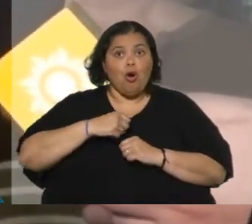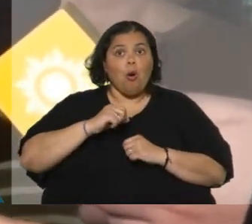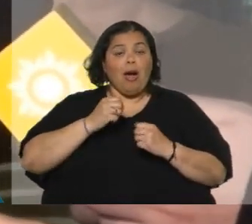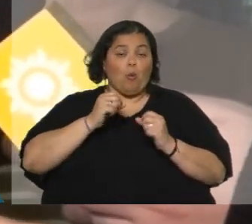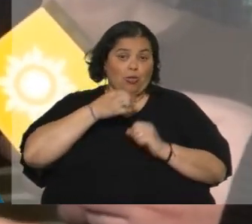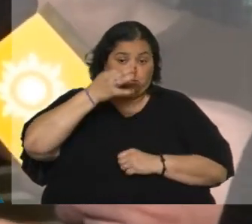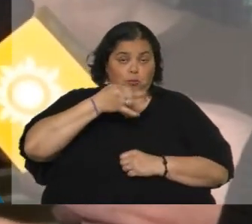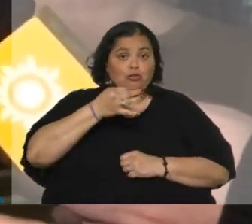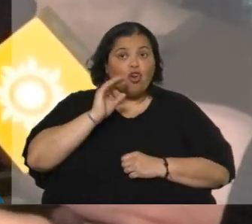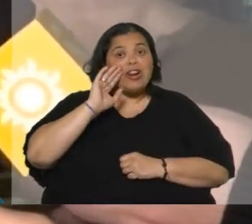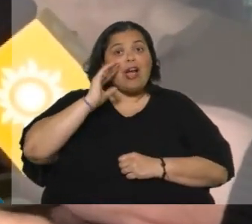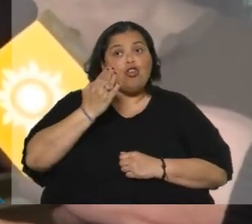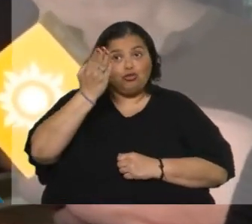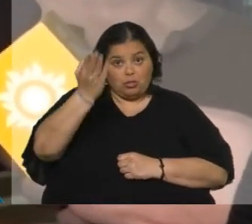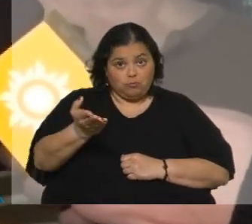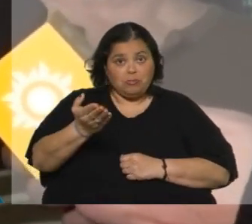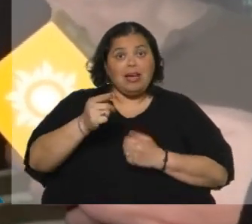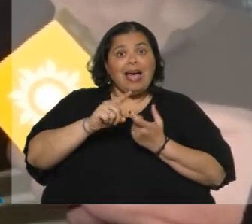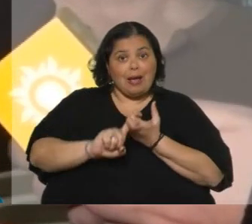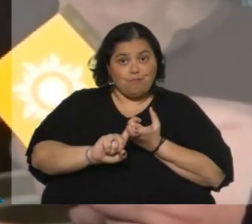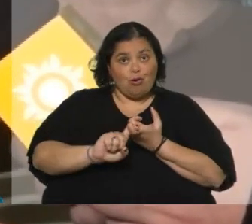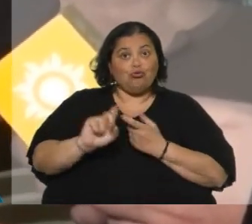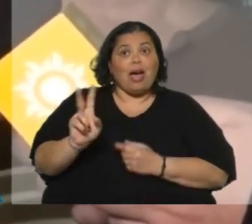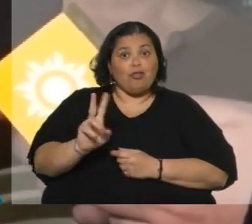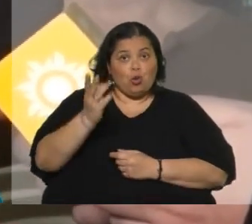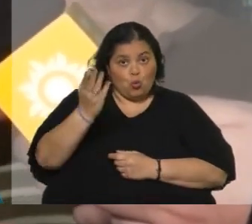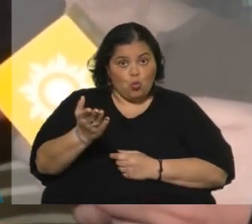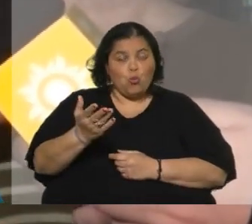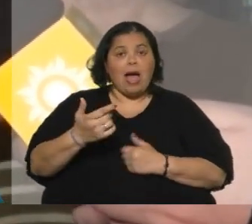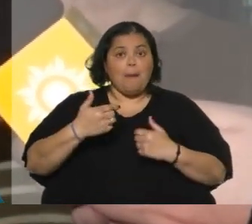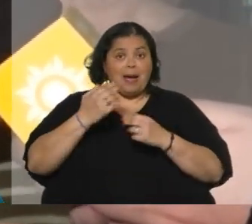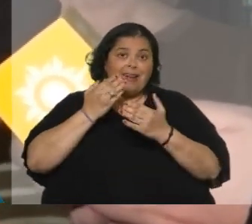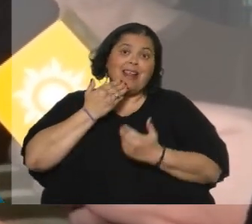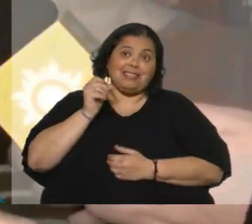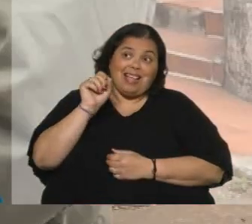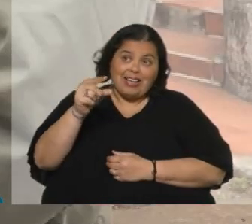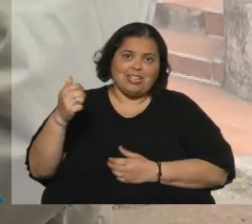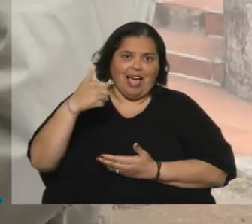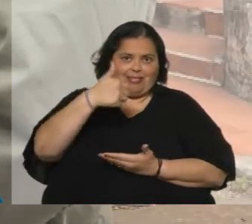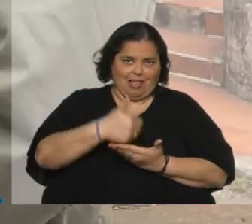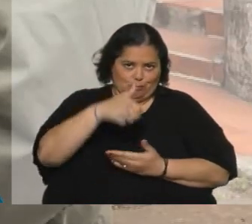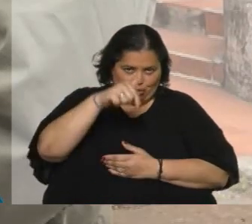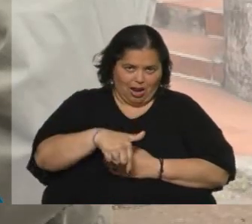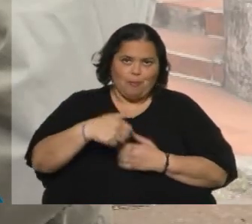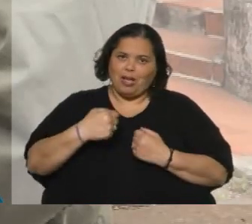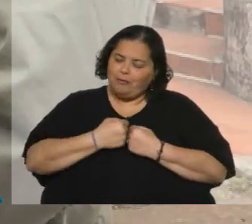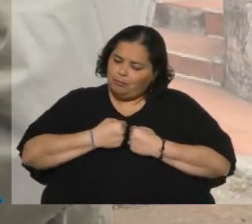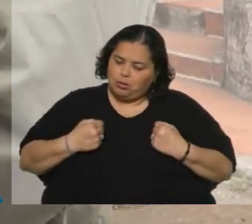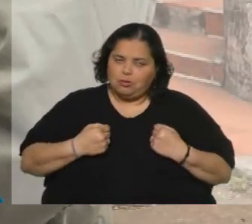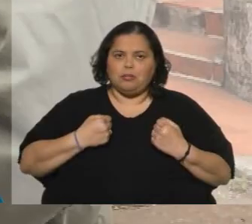porque es por su valentía, por su tenacidad que estamos acá. Tratando de hacer justicia.